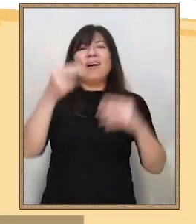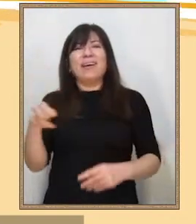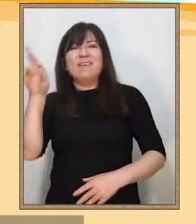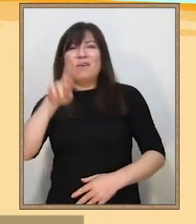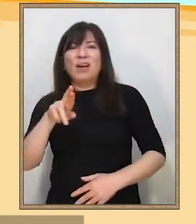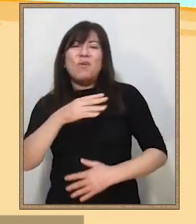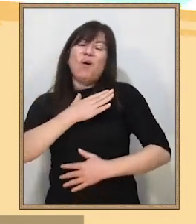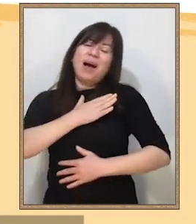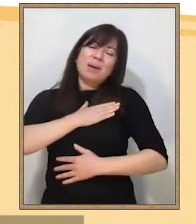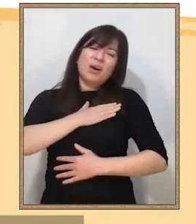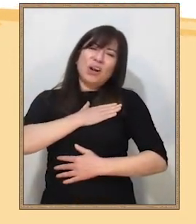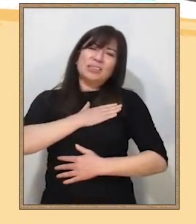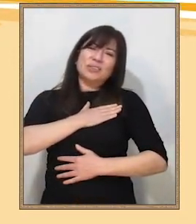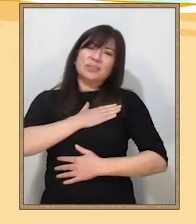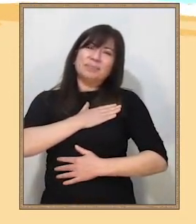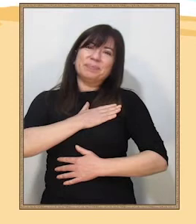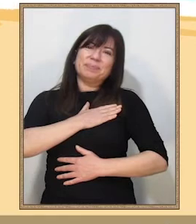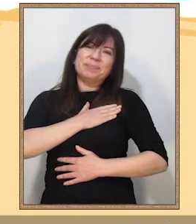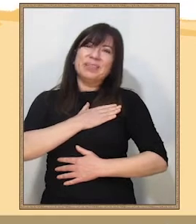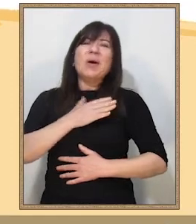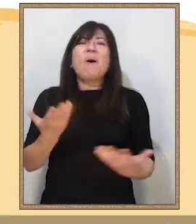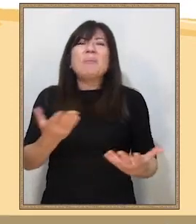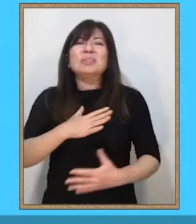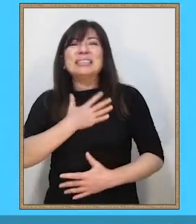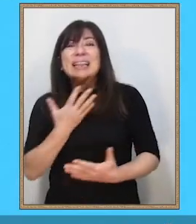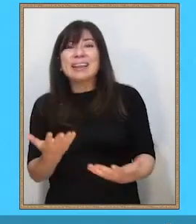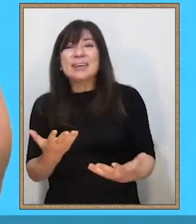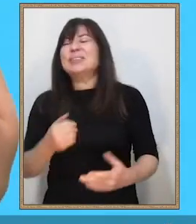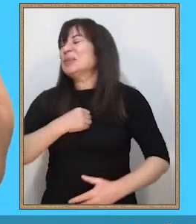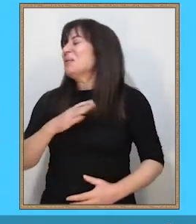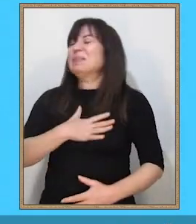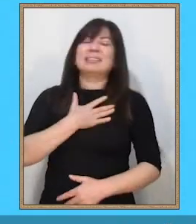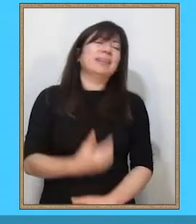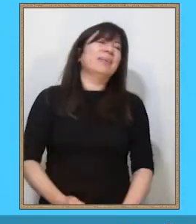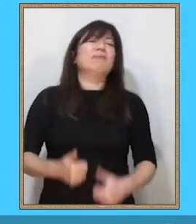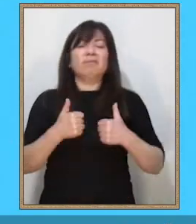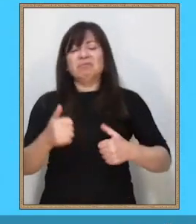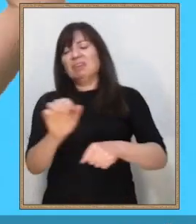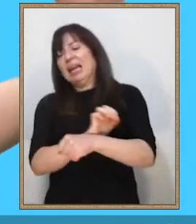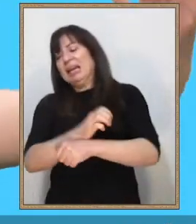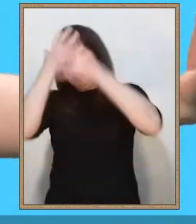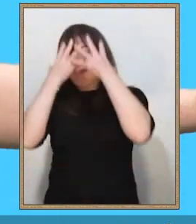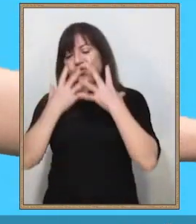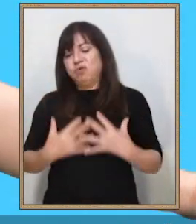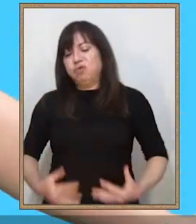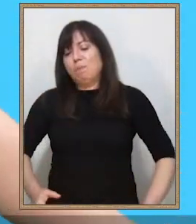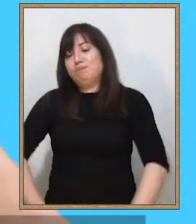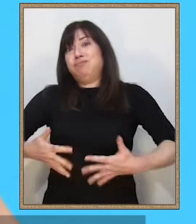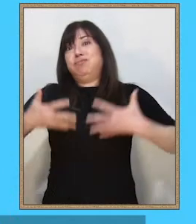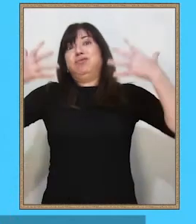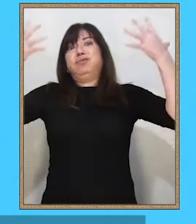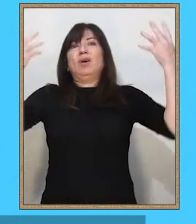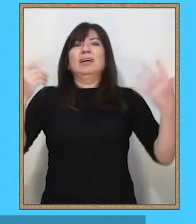vuelvo a mi corazón. ¿Cómo se sintieron? Yo me sentí muy energizada, todo mi cuerpo se activó